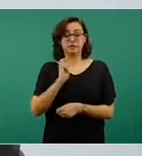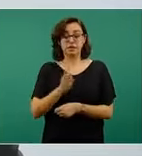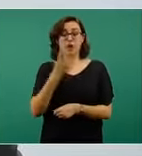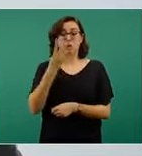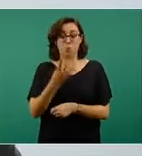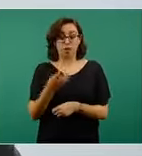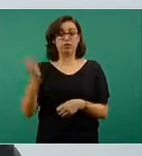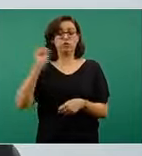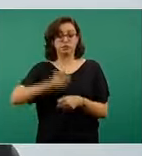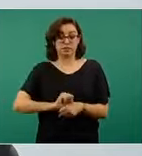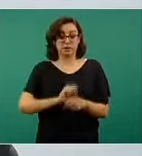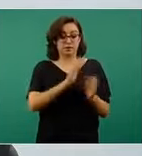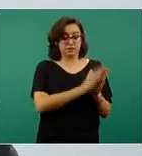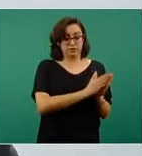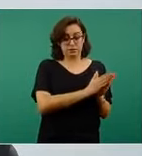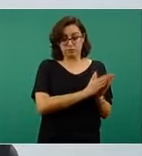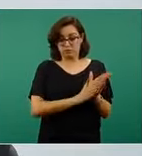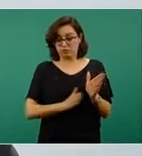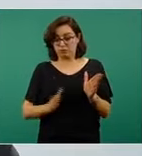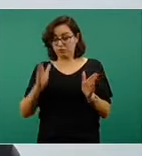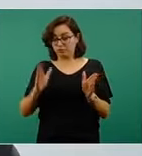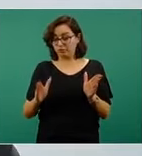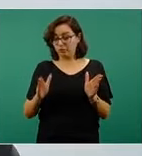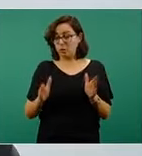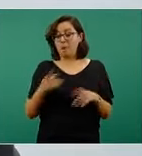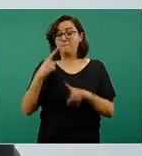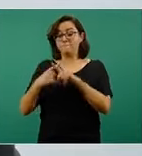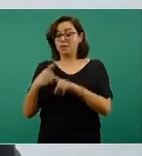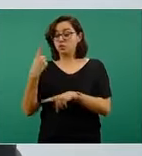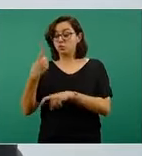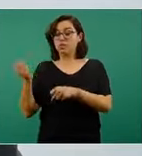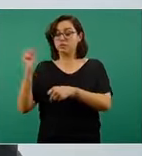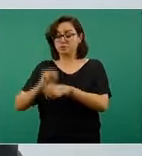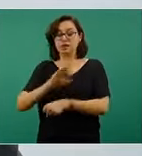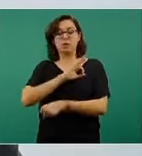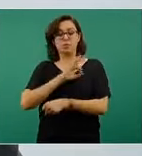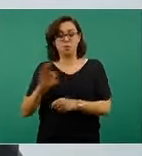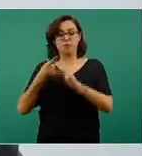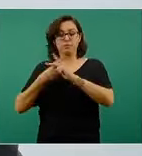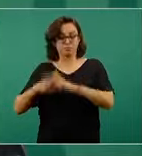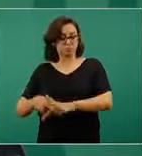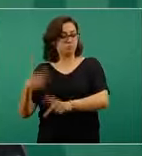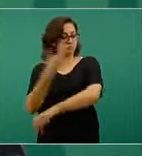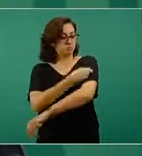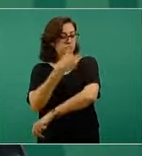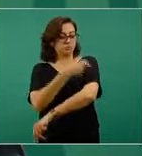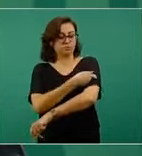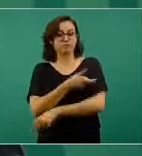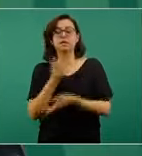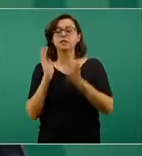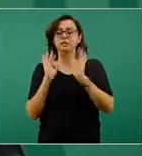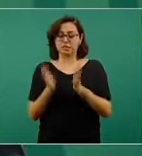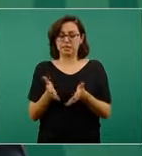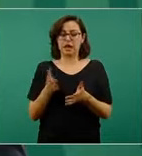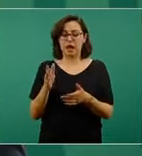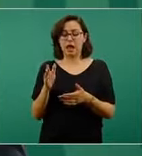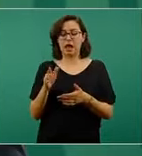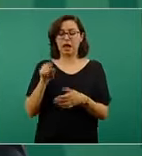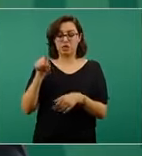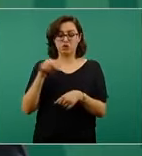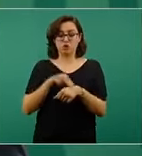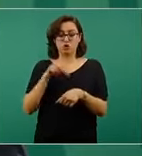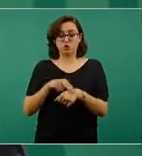cuenta entonces con una semana operativa para poder aplicarla. Y nos confirman desde el doctor López Ridaura,